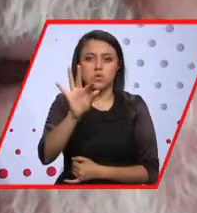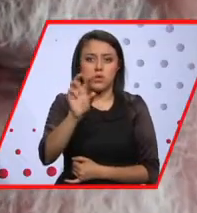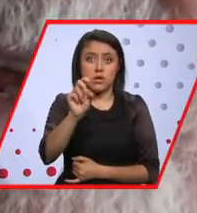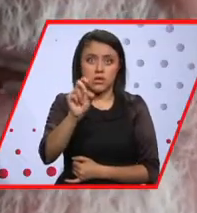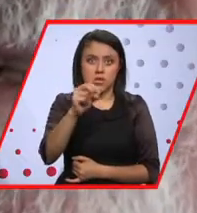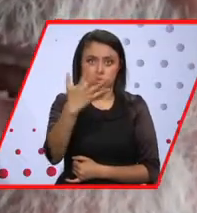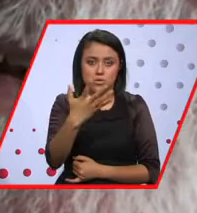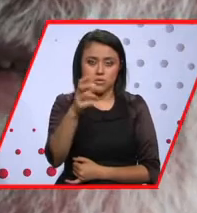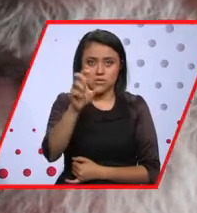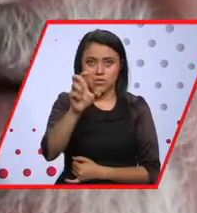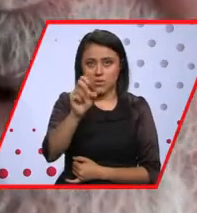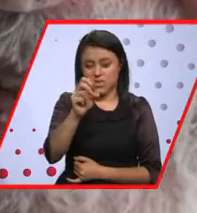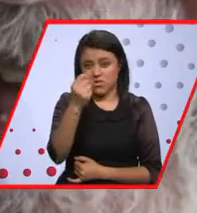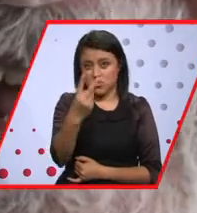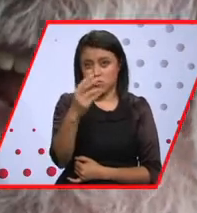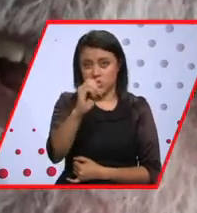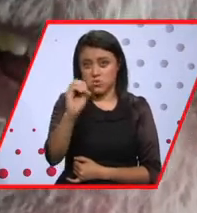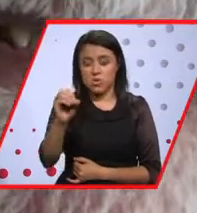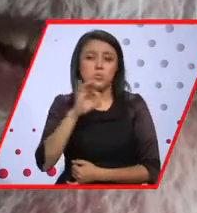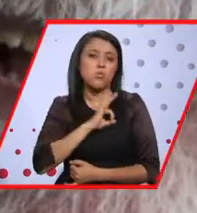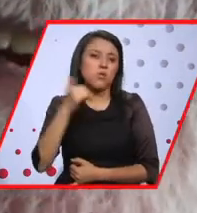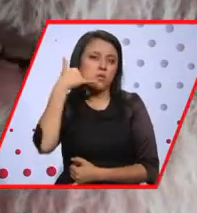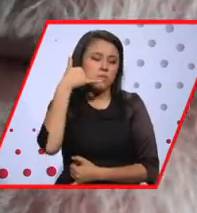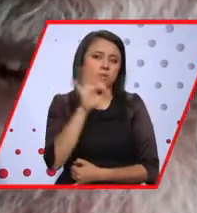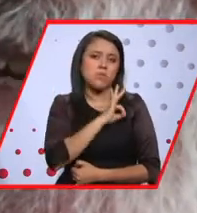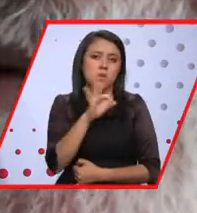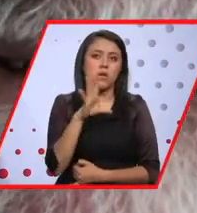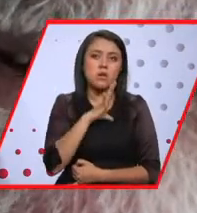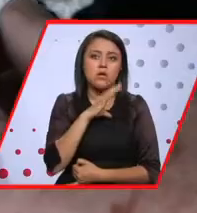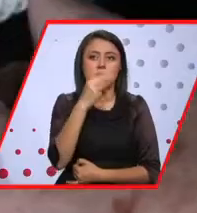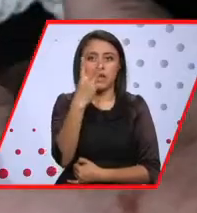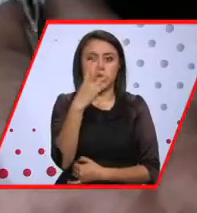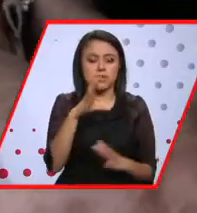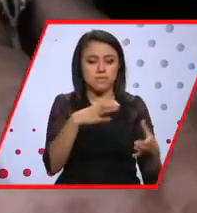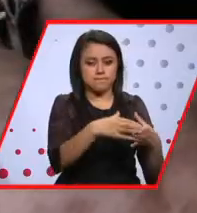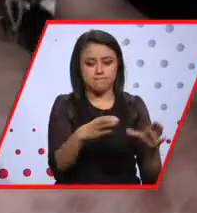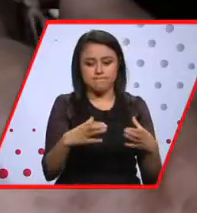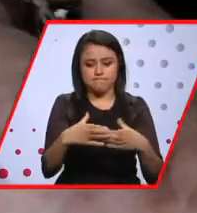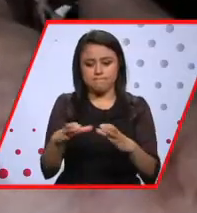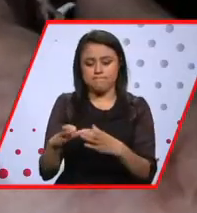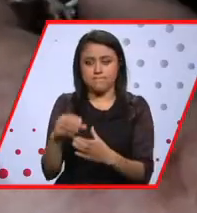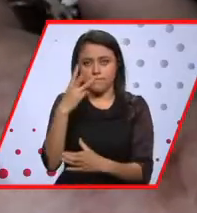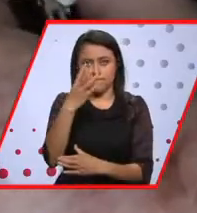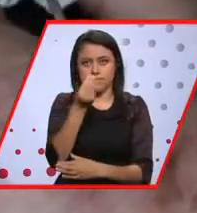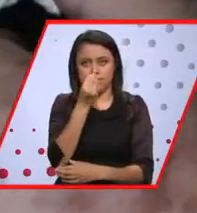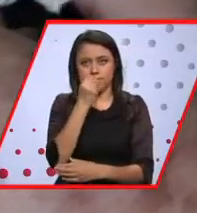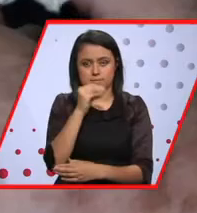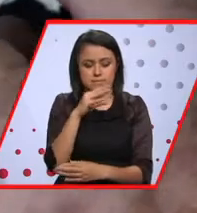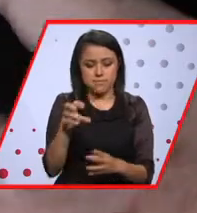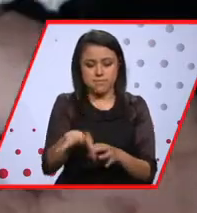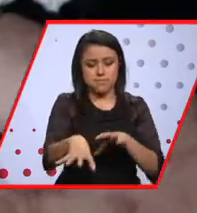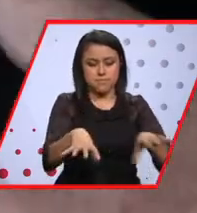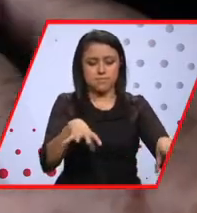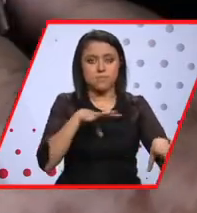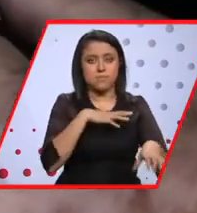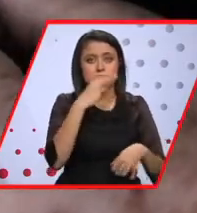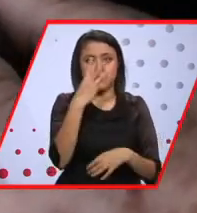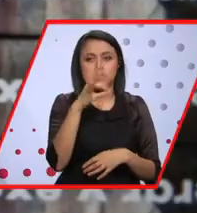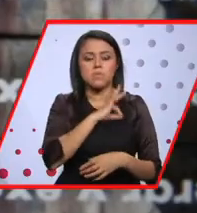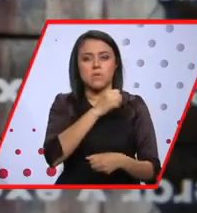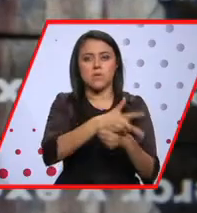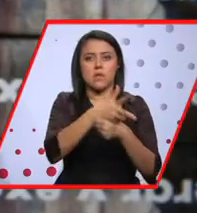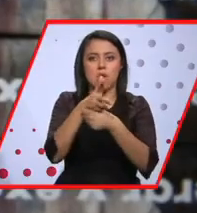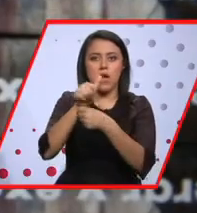5534-4200. Los ingresos por las ventas son destinados a 3 comedores comunitarios del Valle de México. Con imágenes de Claudia Equiwa para quien corresponda,